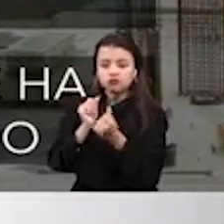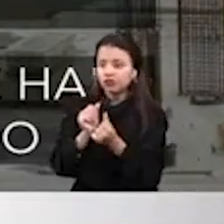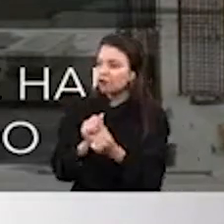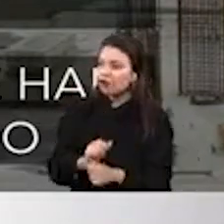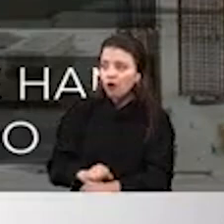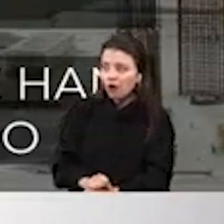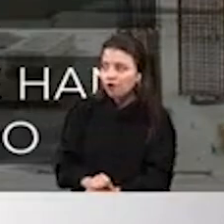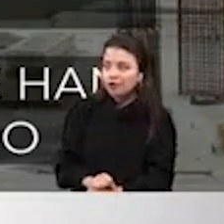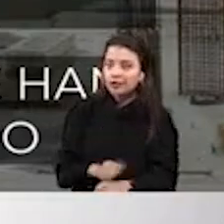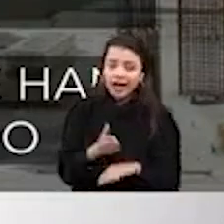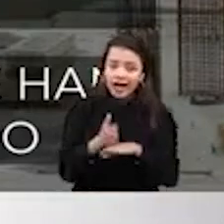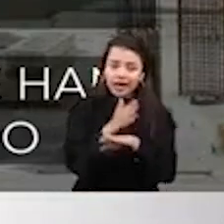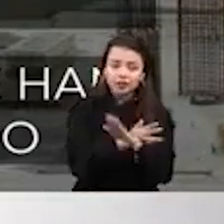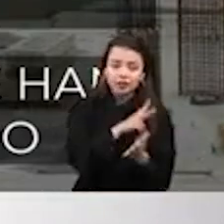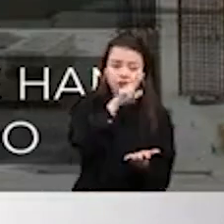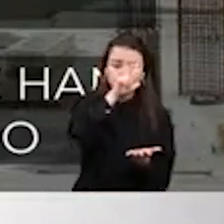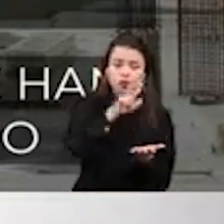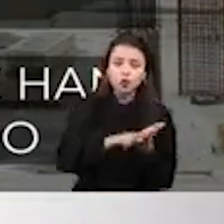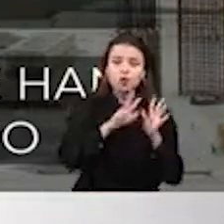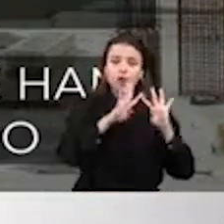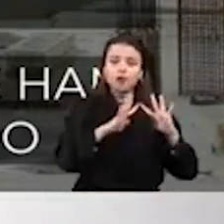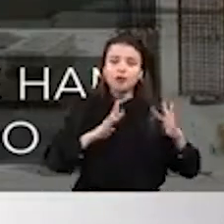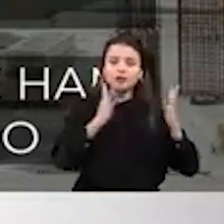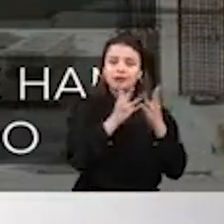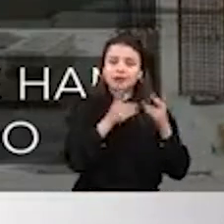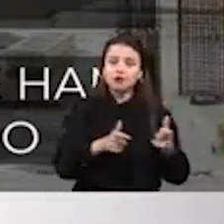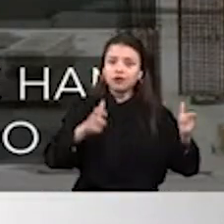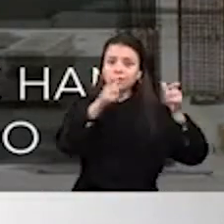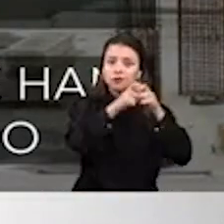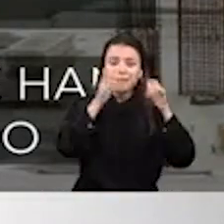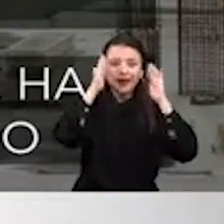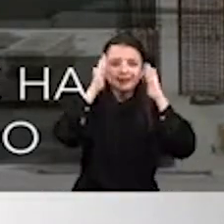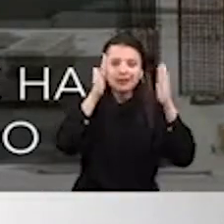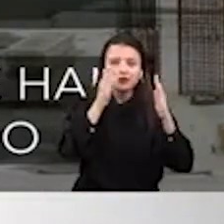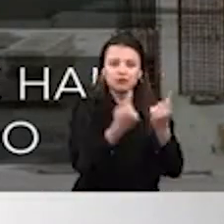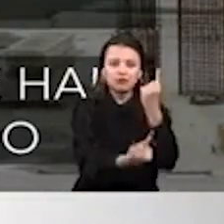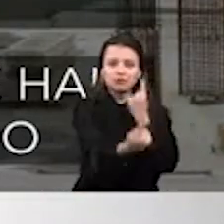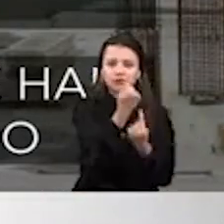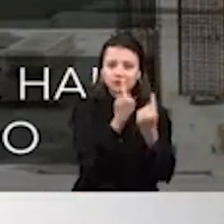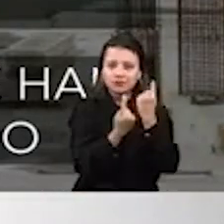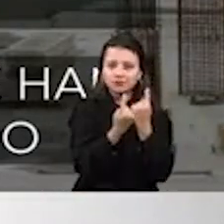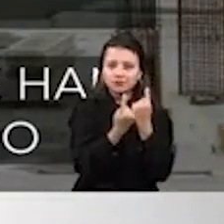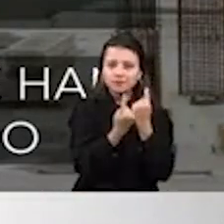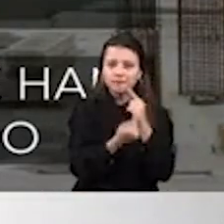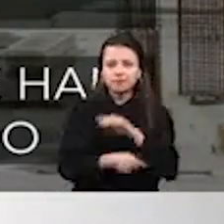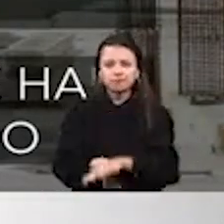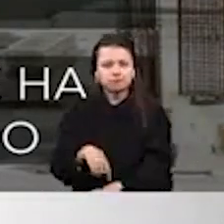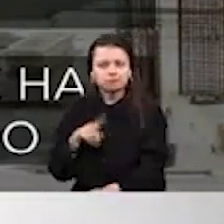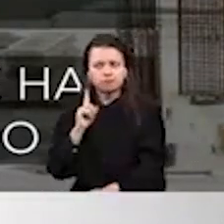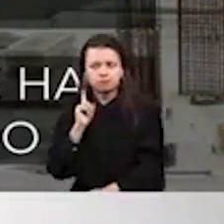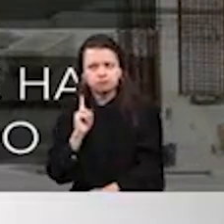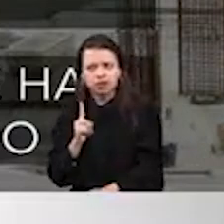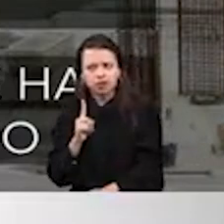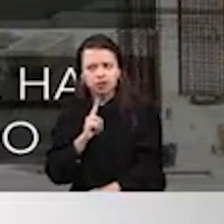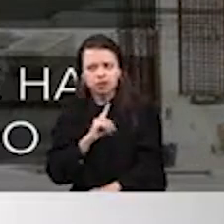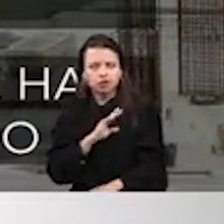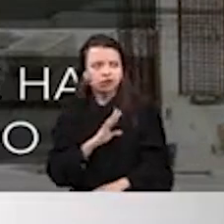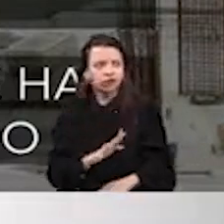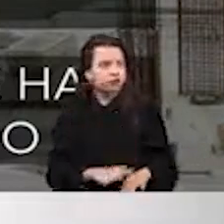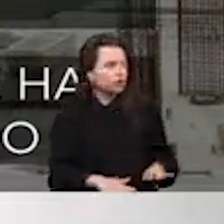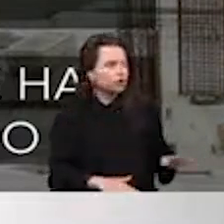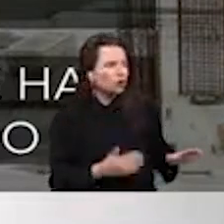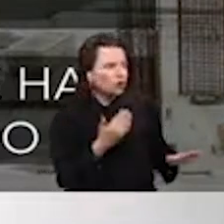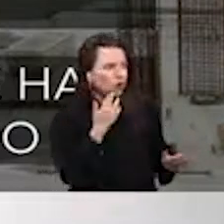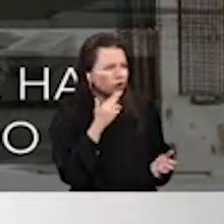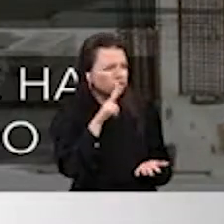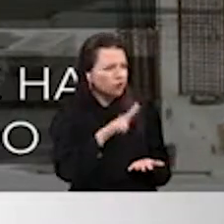la República justamente para la atención de pacientes. Pero el Ministerio de Salud, de la nada. ¿Cuándo se aprobó el